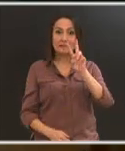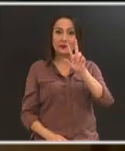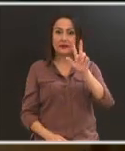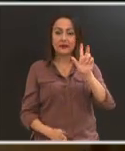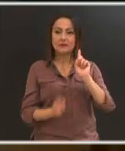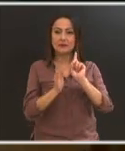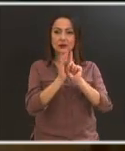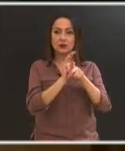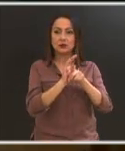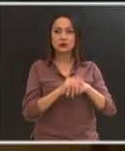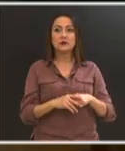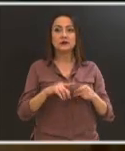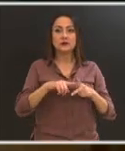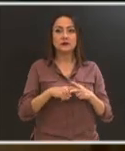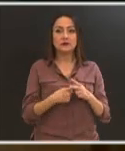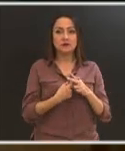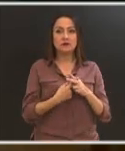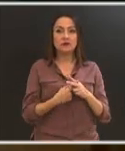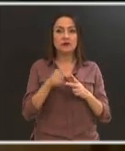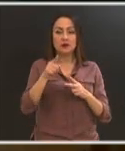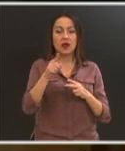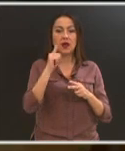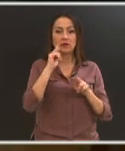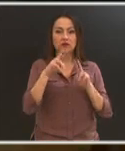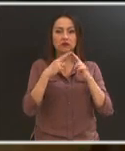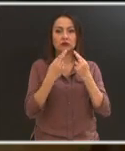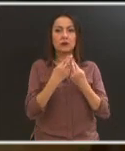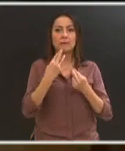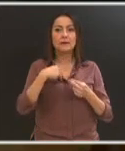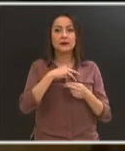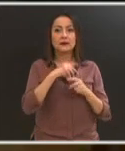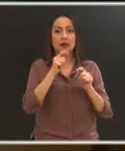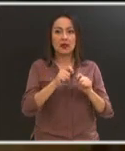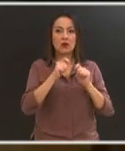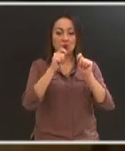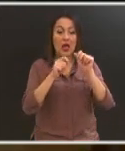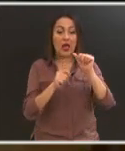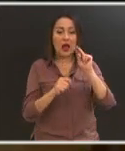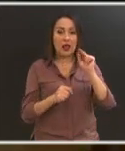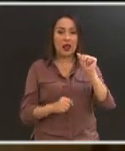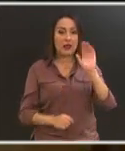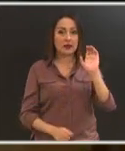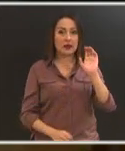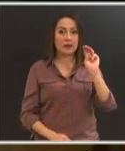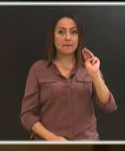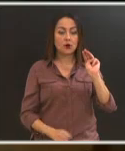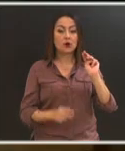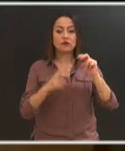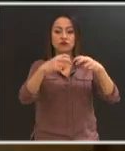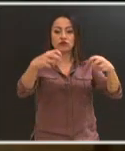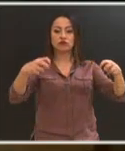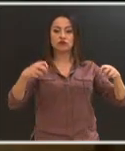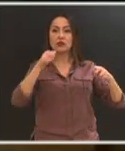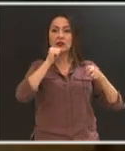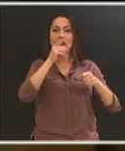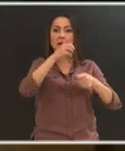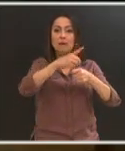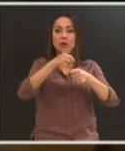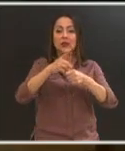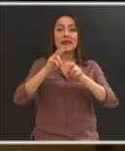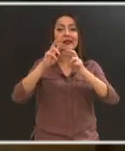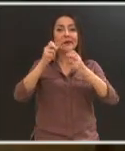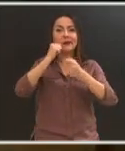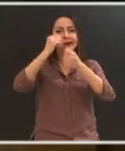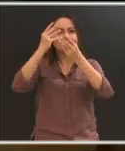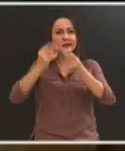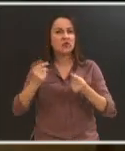6:23 y está dando inicio la audiencia de la ministra de Educación, Ana Catarina Müller, ante los diputados de la Comisión de Asuntos Hacendarios.